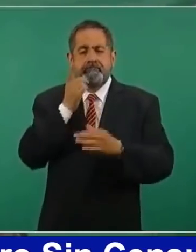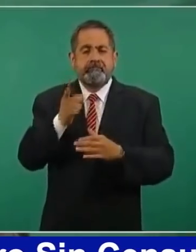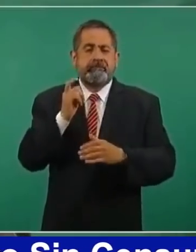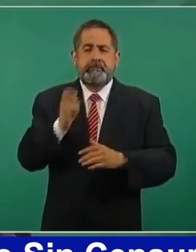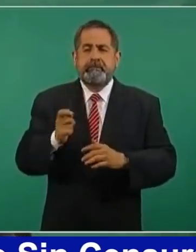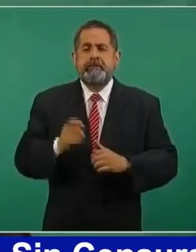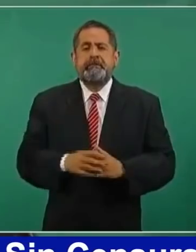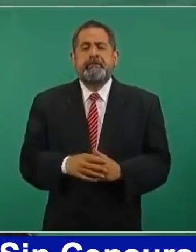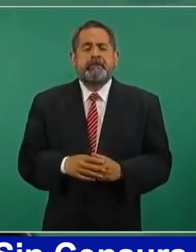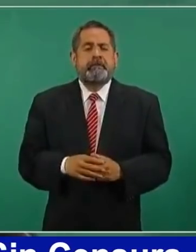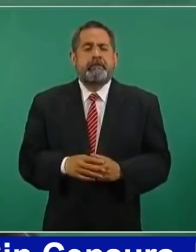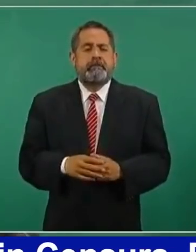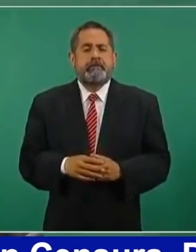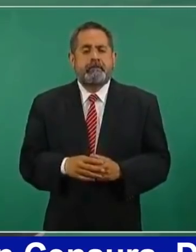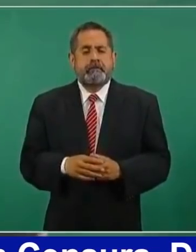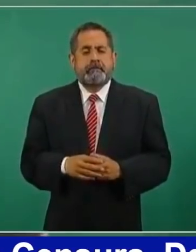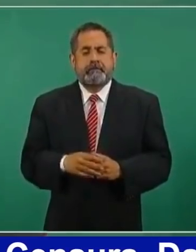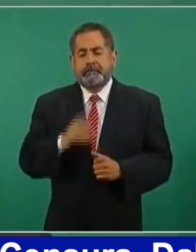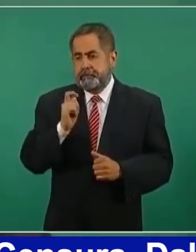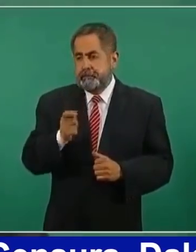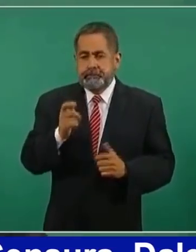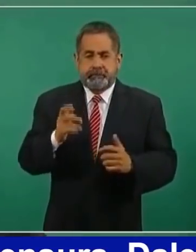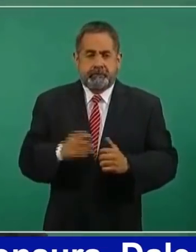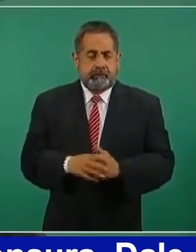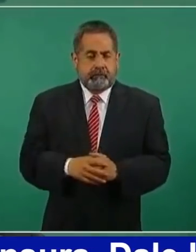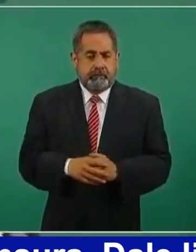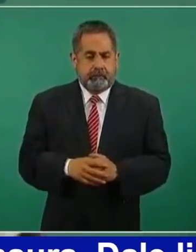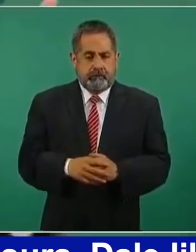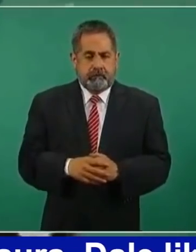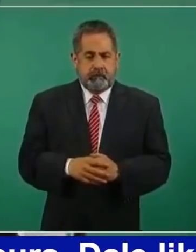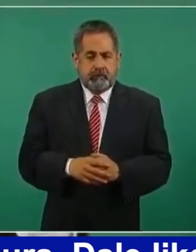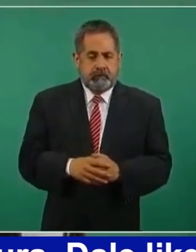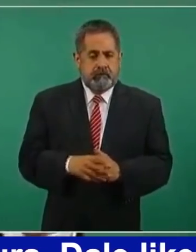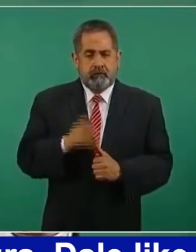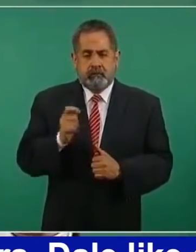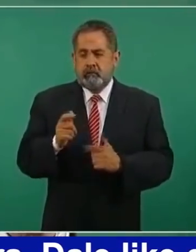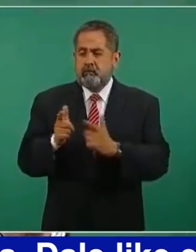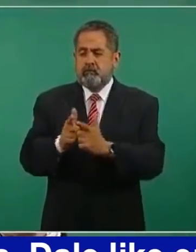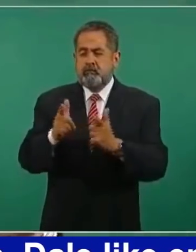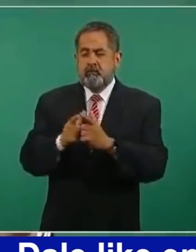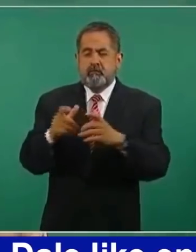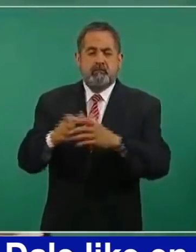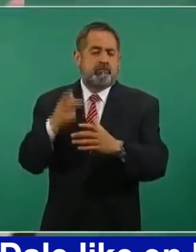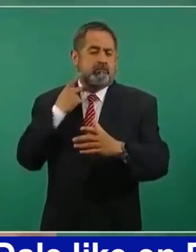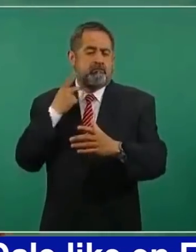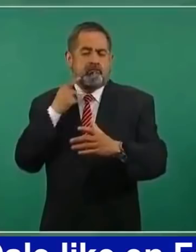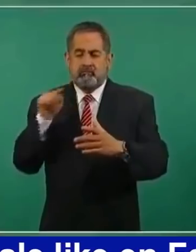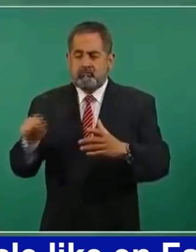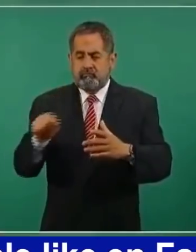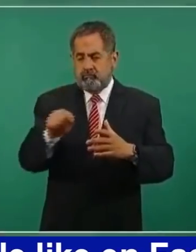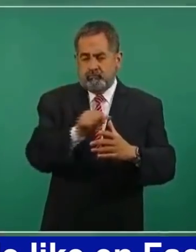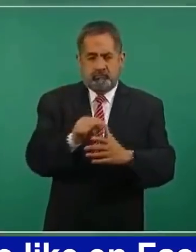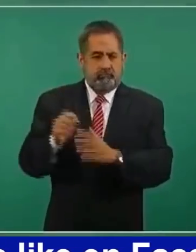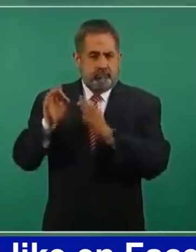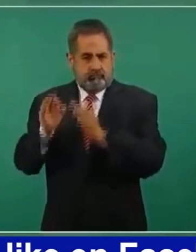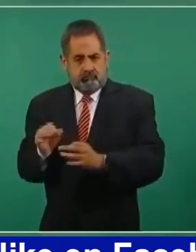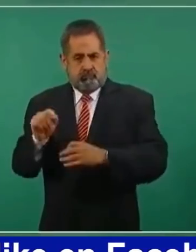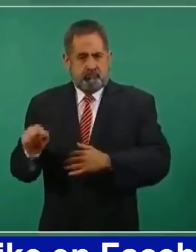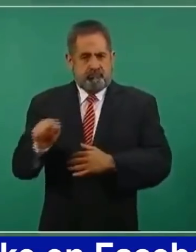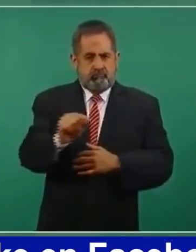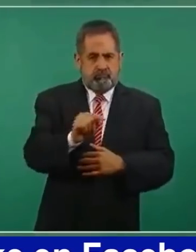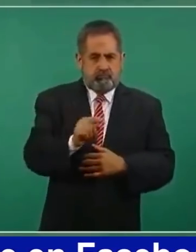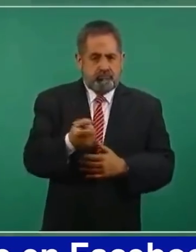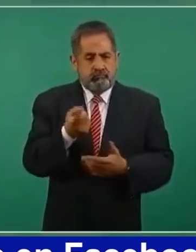es de que independientemente de que existen partidos formales,